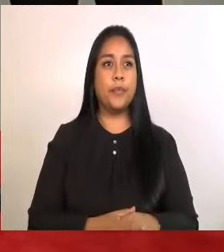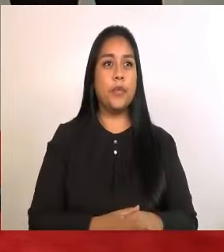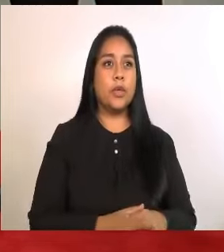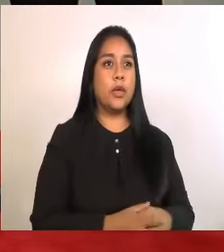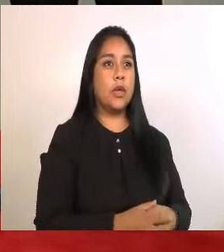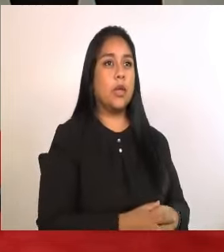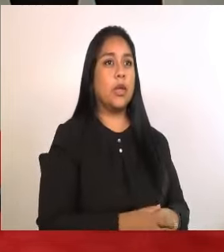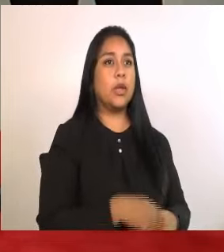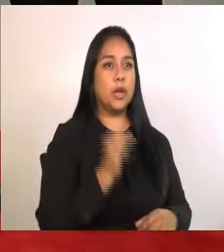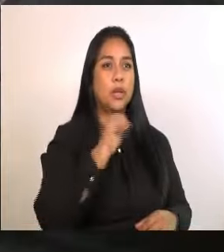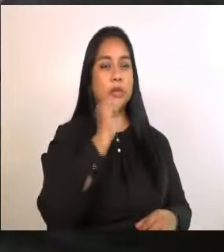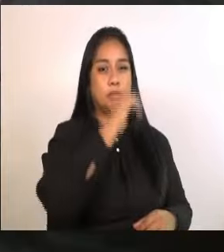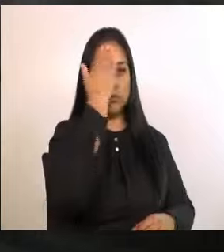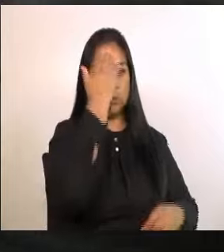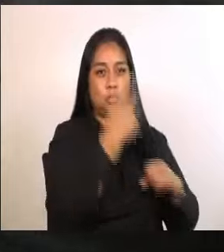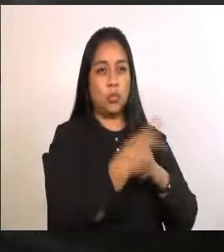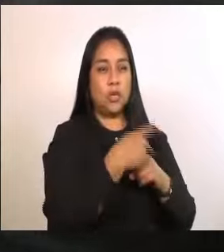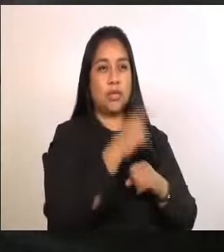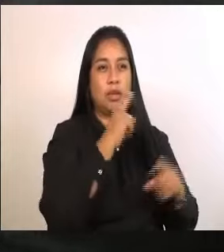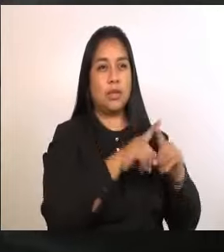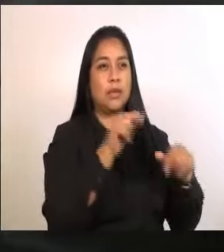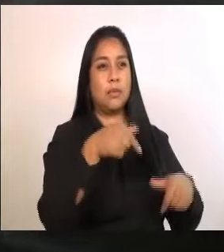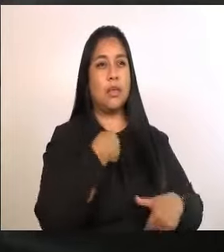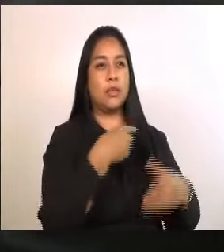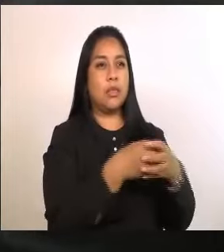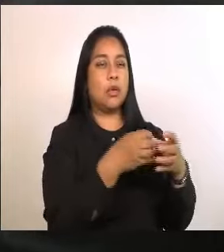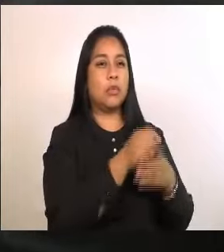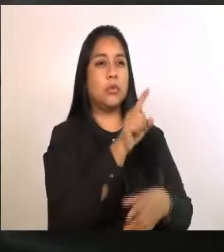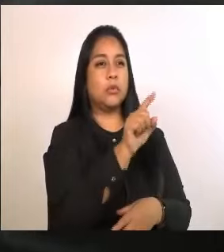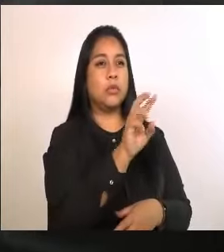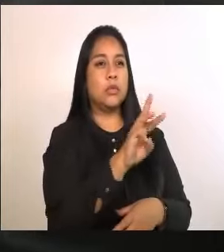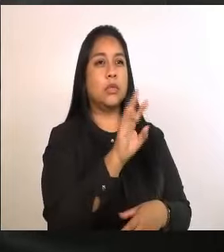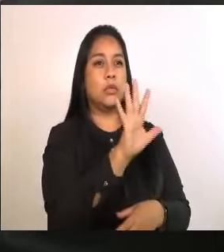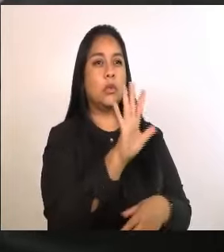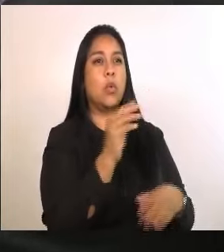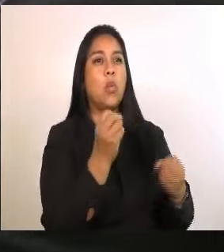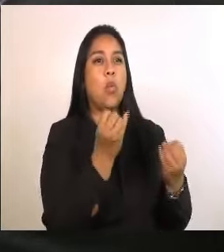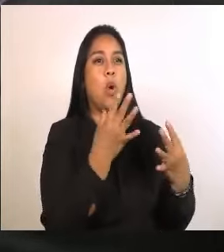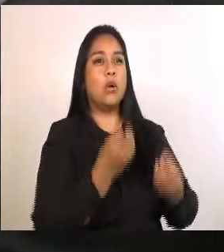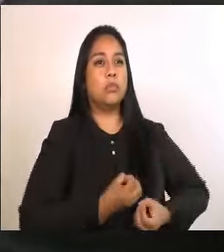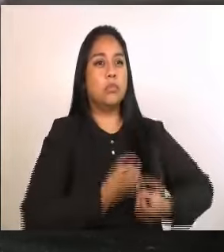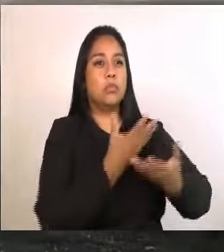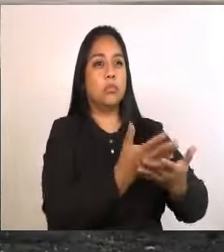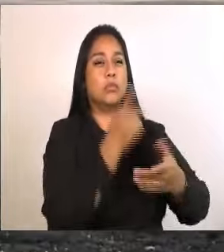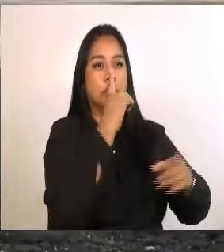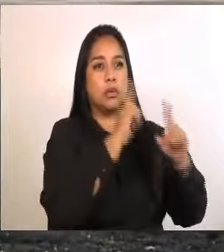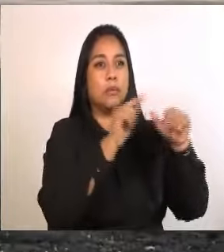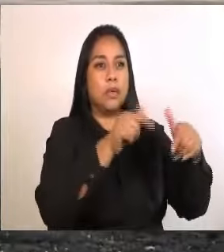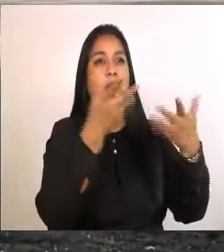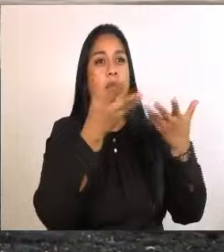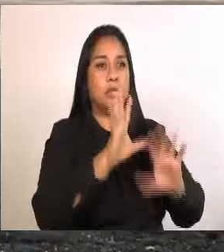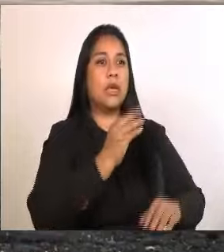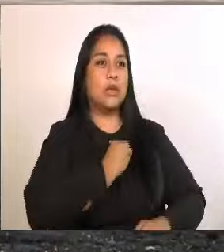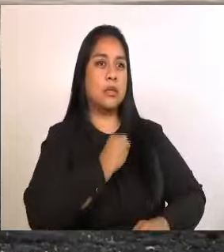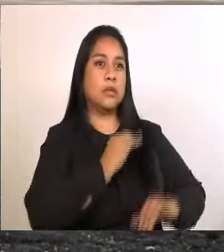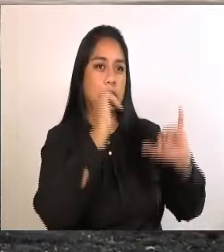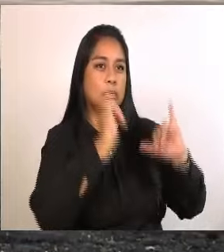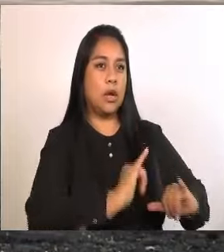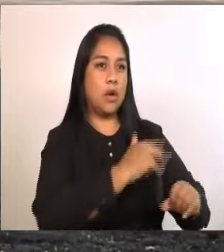Gracias. Buenas tardes. Mi pregunta es del grupo de 135. ¿Cuántos han manifestado ya quererse quedar en